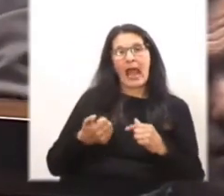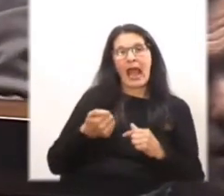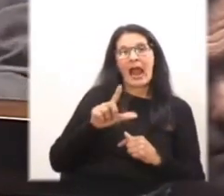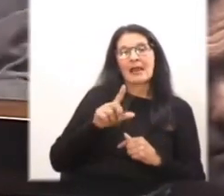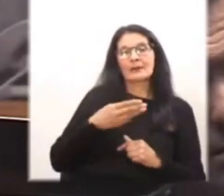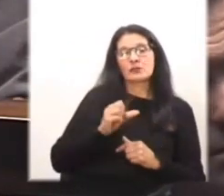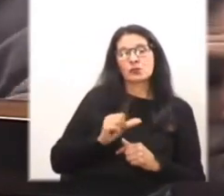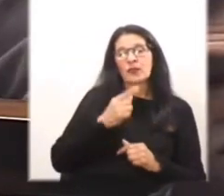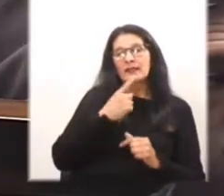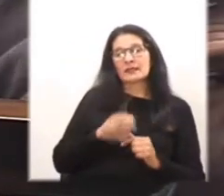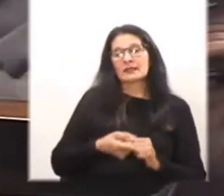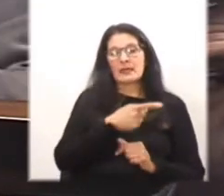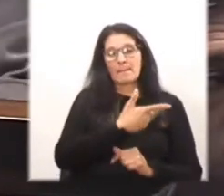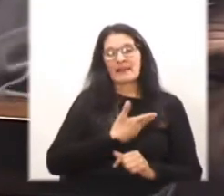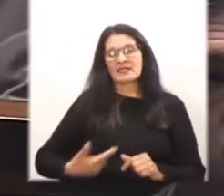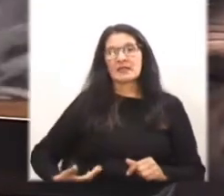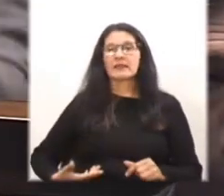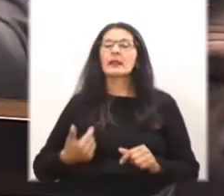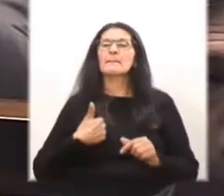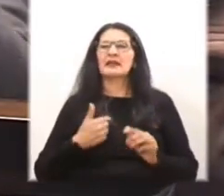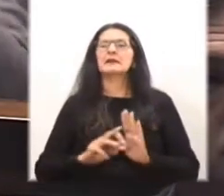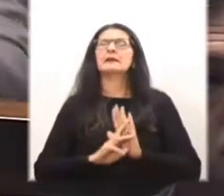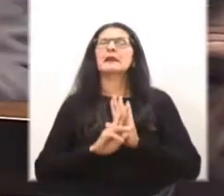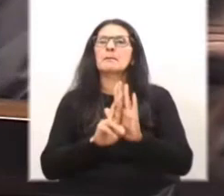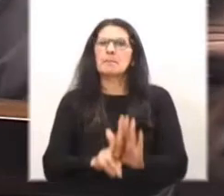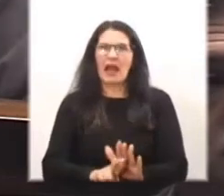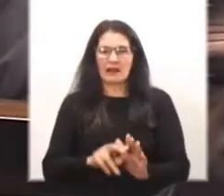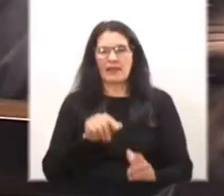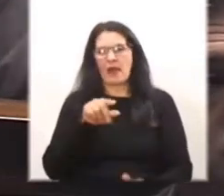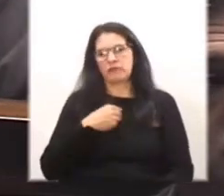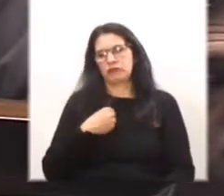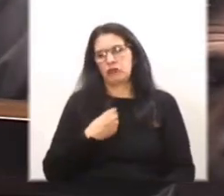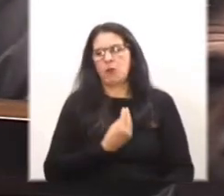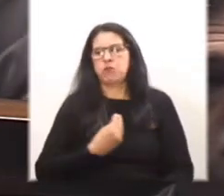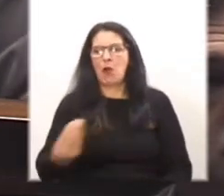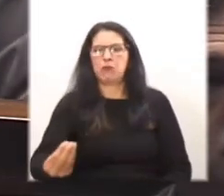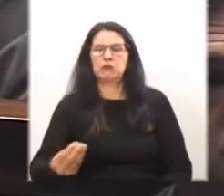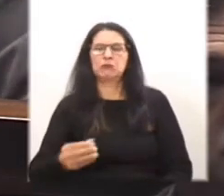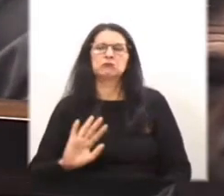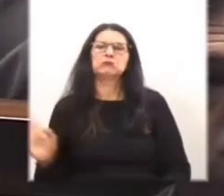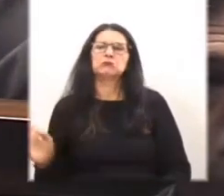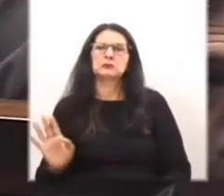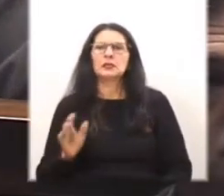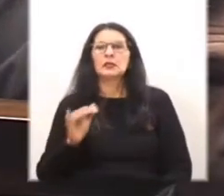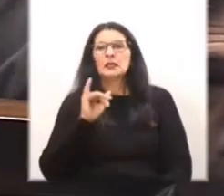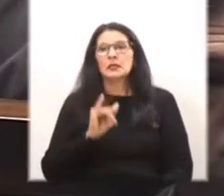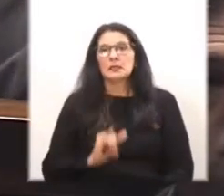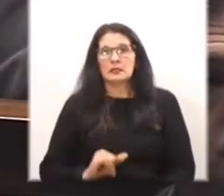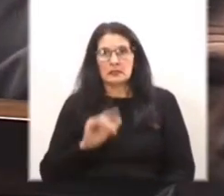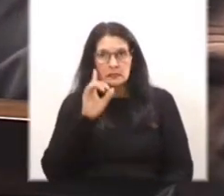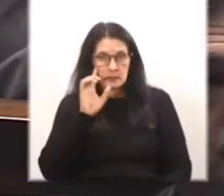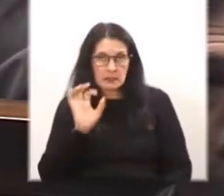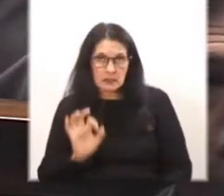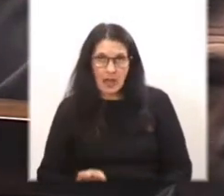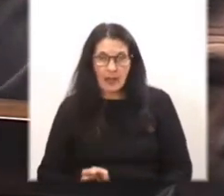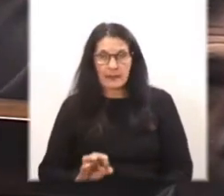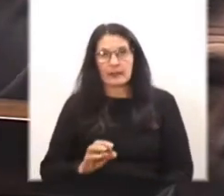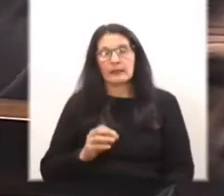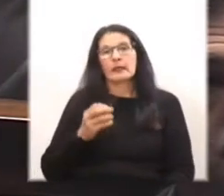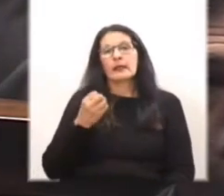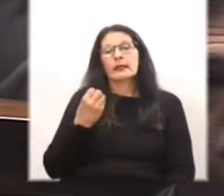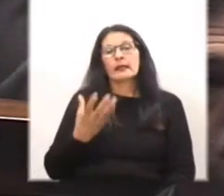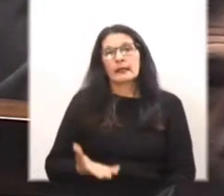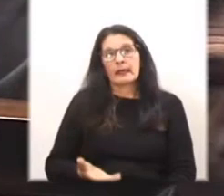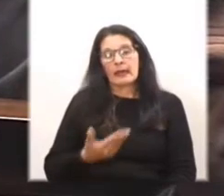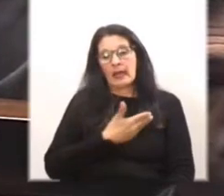respaldo del presidente de la República, fue quien lo colocó allí. Y sabemos que la bendición